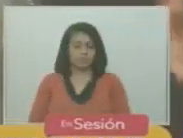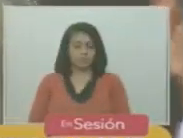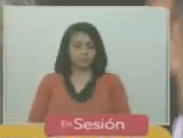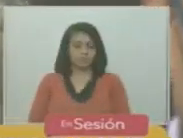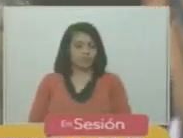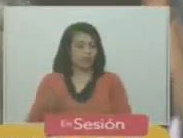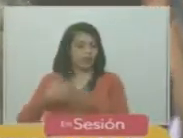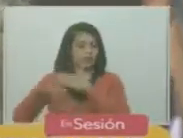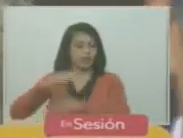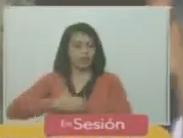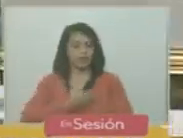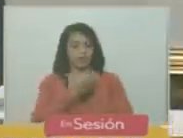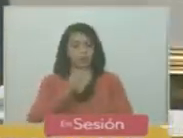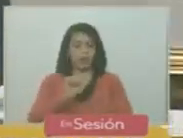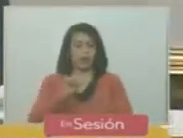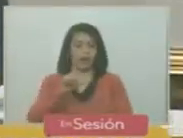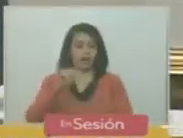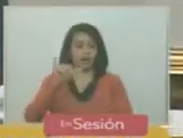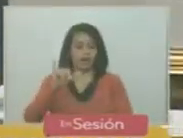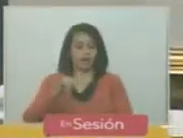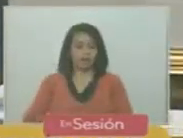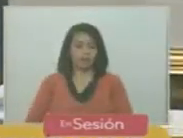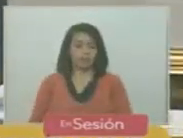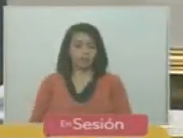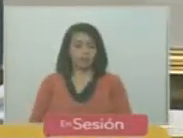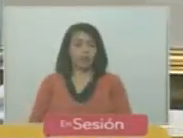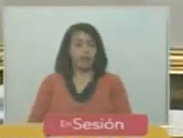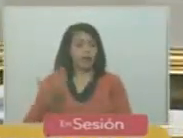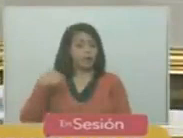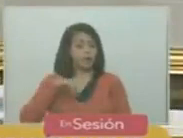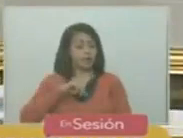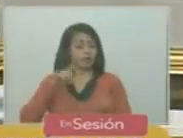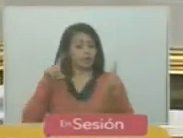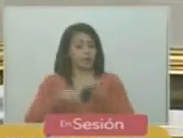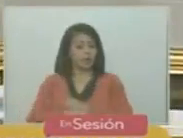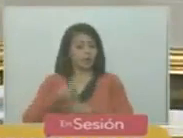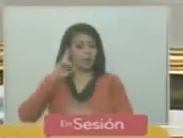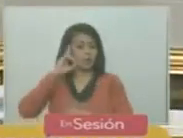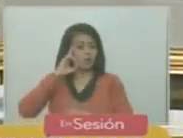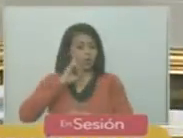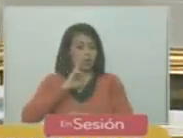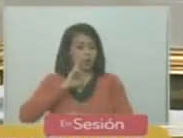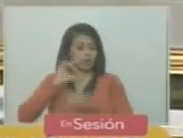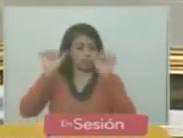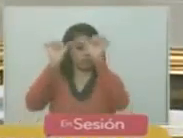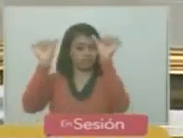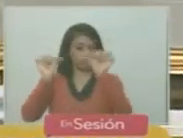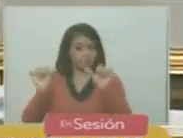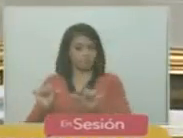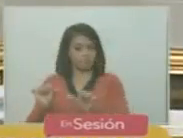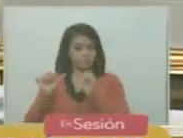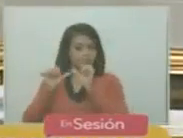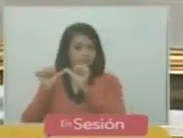Como aquella canción de Eli Primera que decía que habíamos convertido a Bolívar en una estatua.